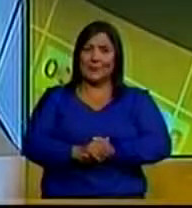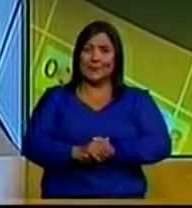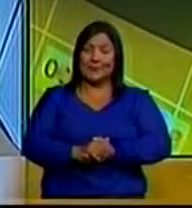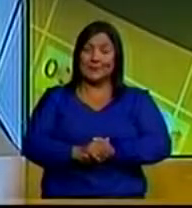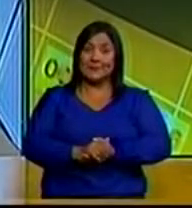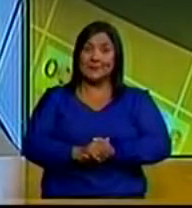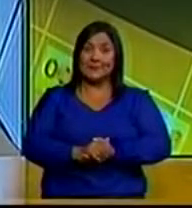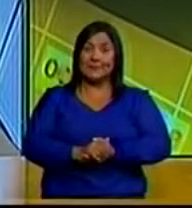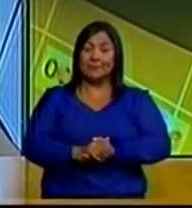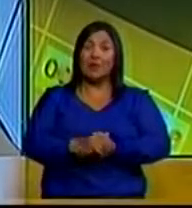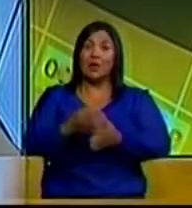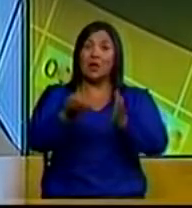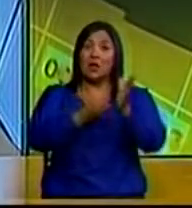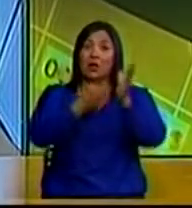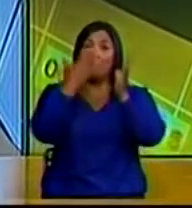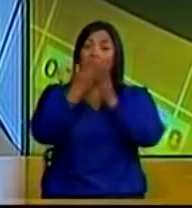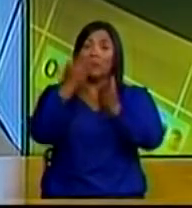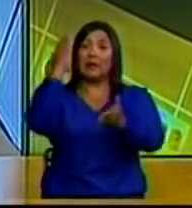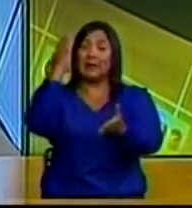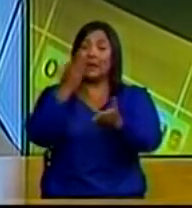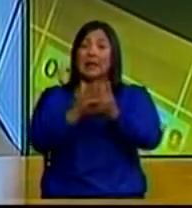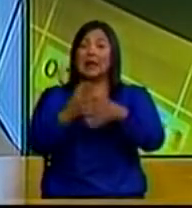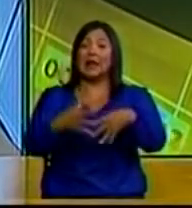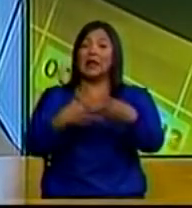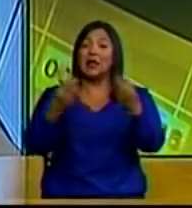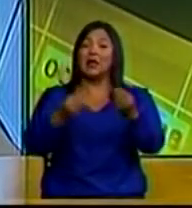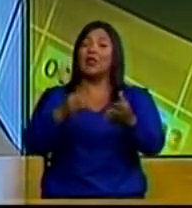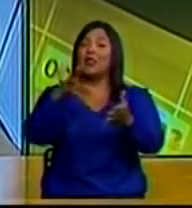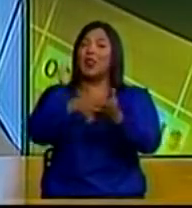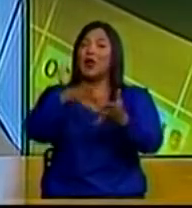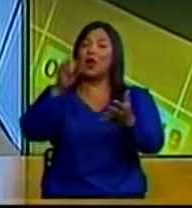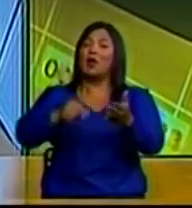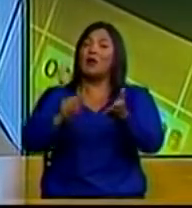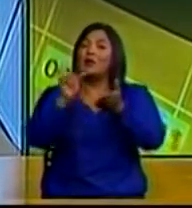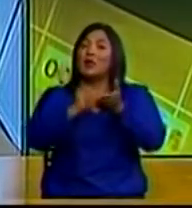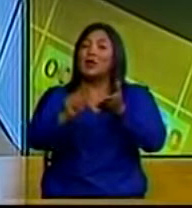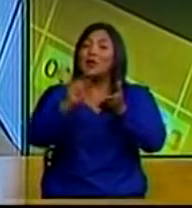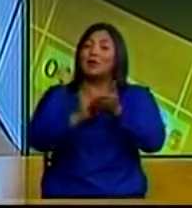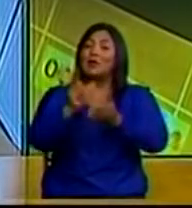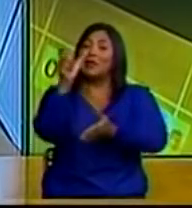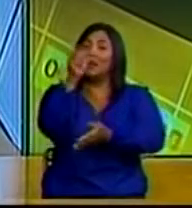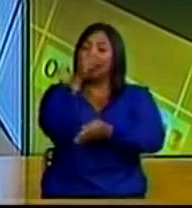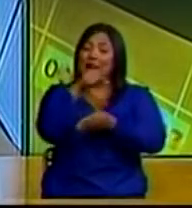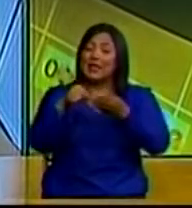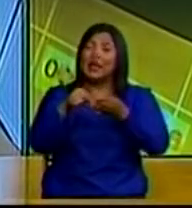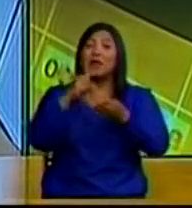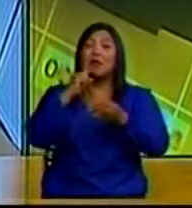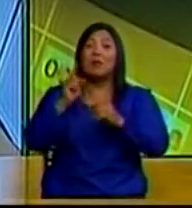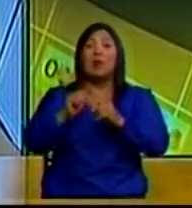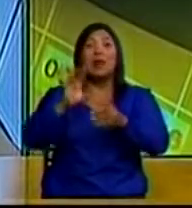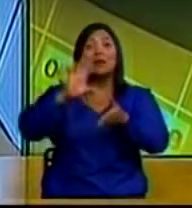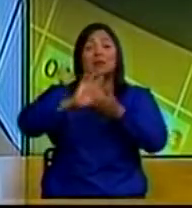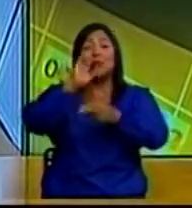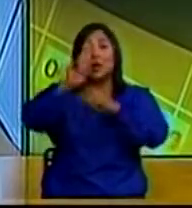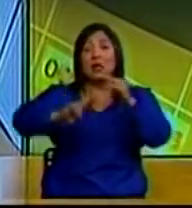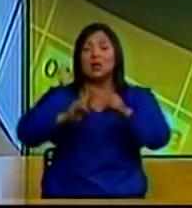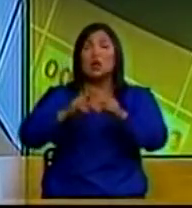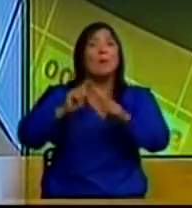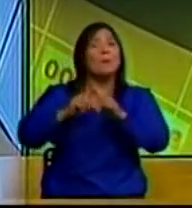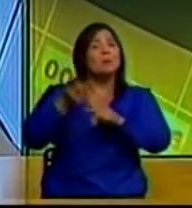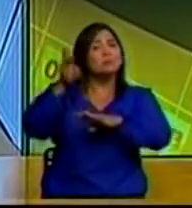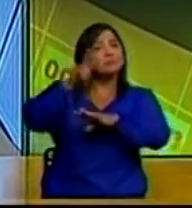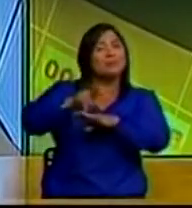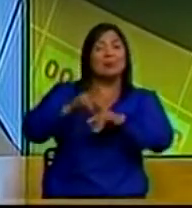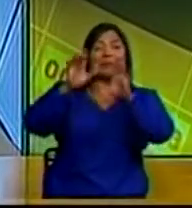y tras el anuncio de dejar sin efecto la resolución del cobro de intereses por consumo en tarjetas de crédito hay reacción en la asamblea nacional pero también